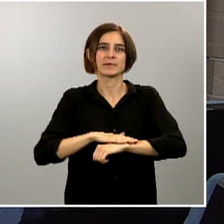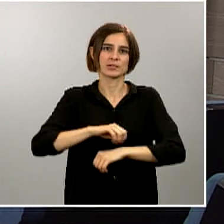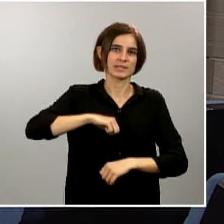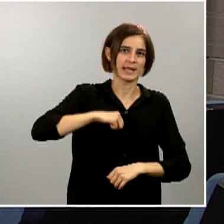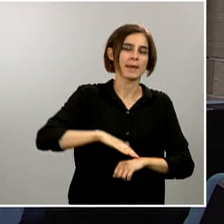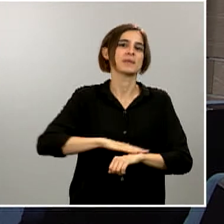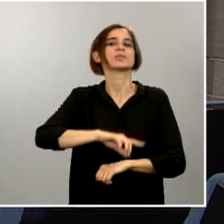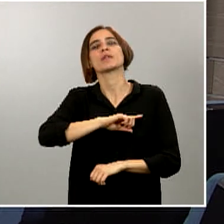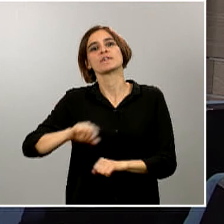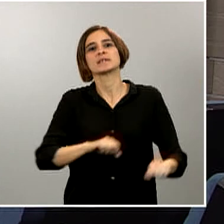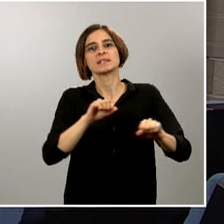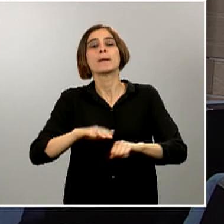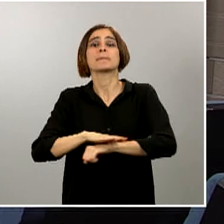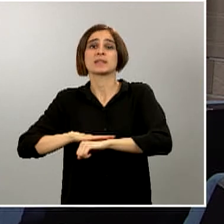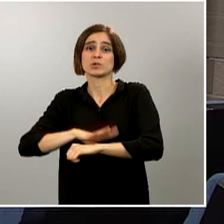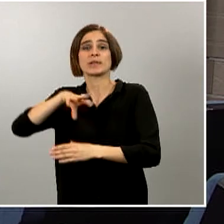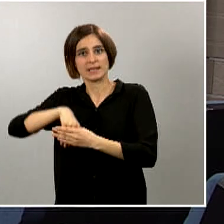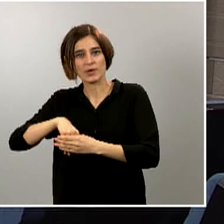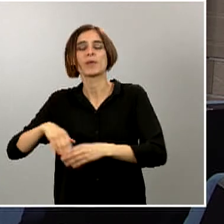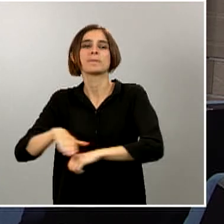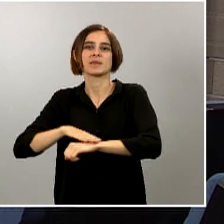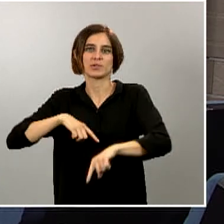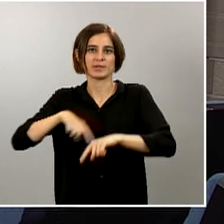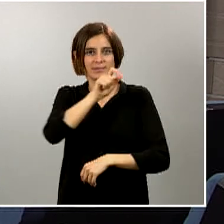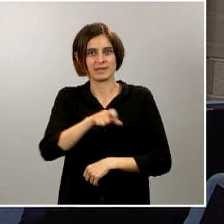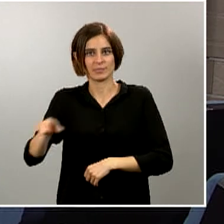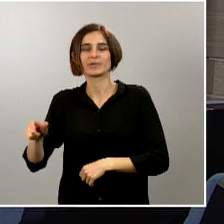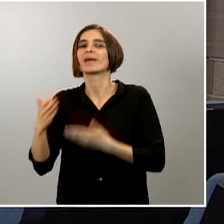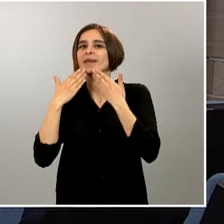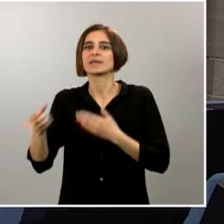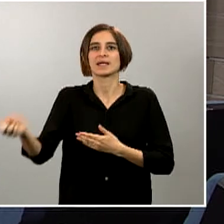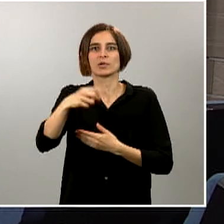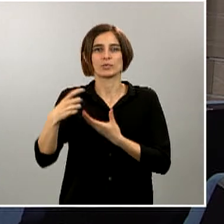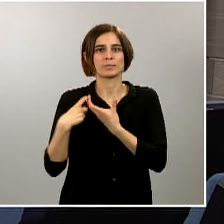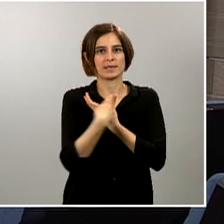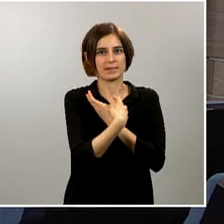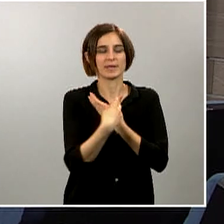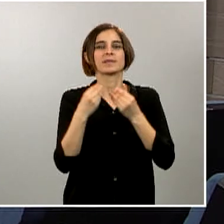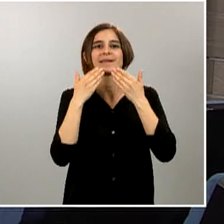Interior y Ministro de Transportes. Y gracias a todos los participantes. Muchas gracias. Gracias.